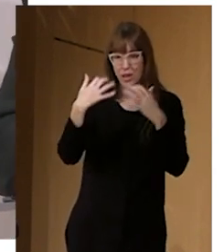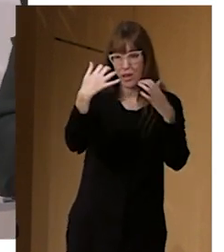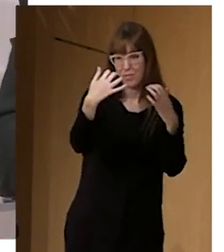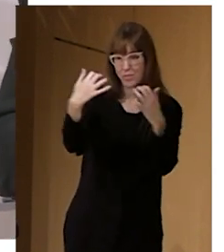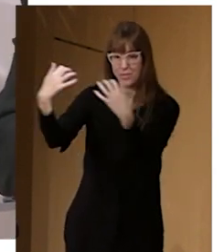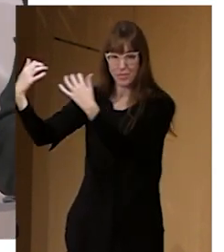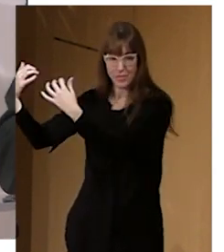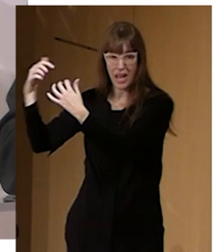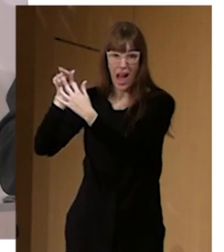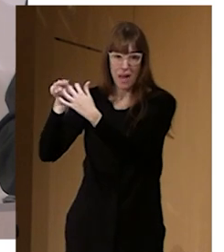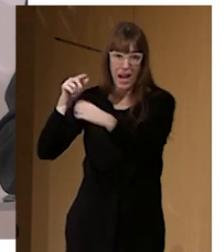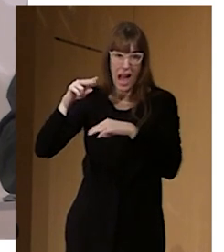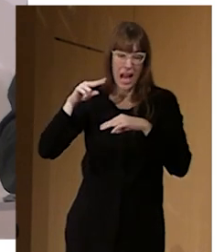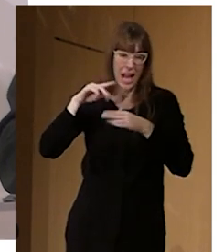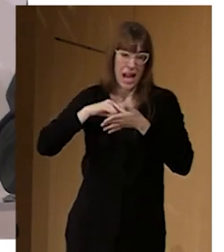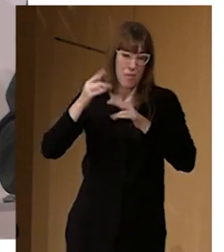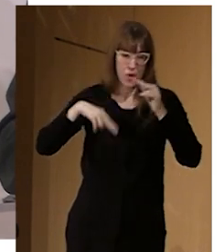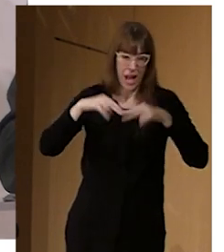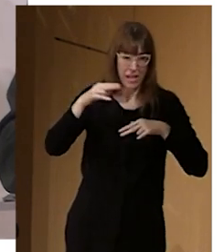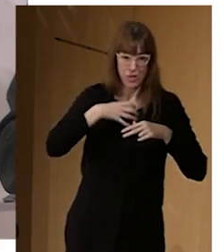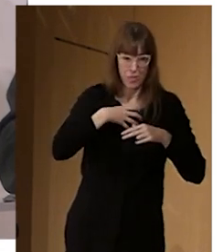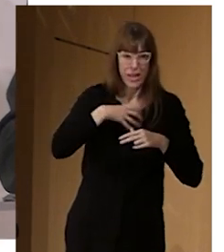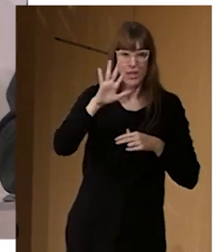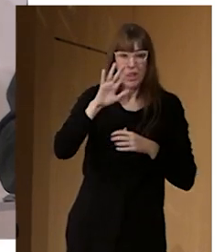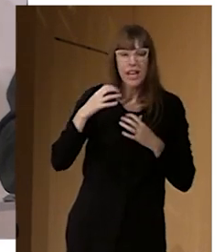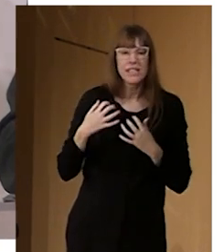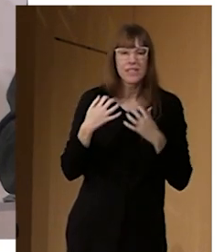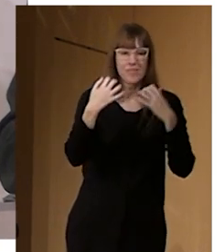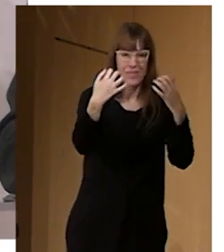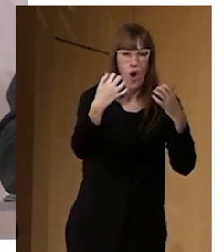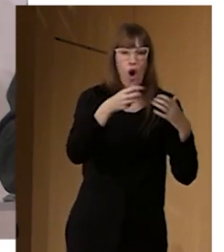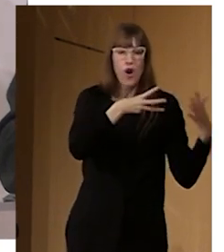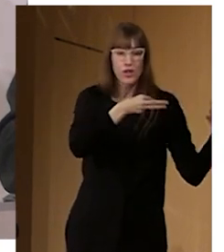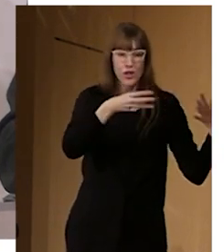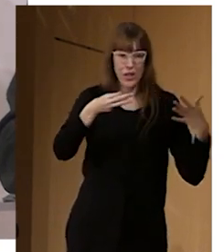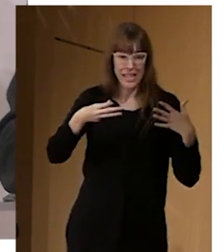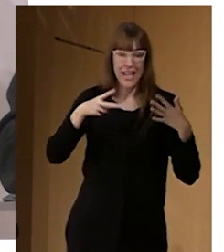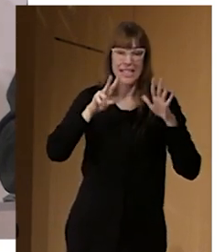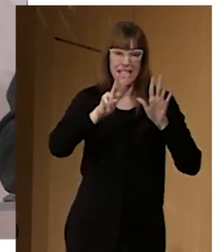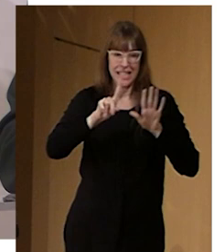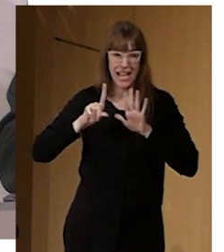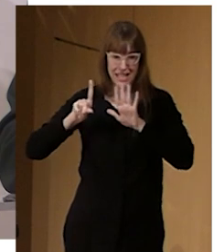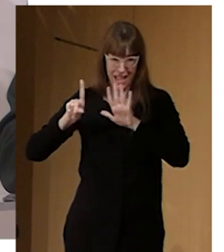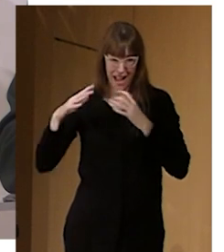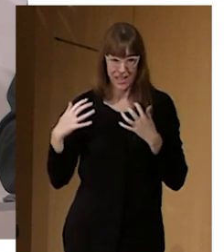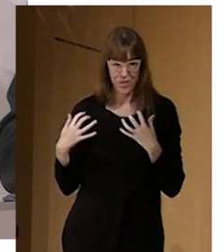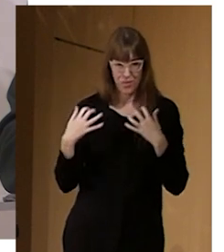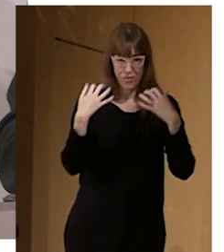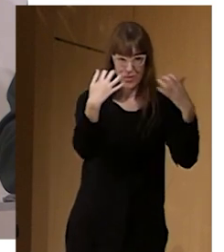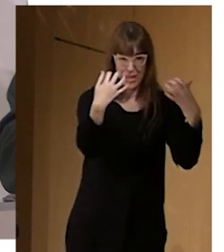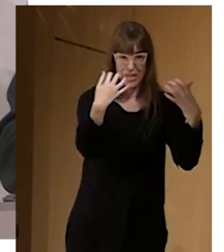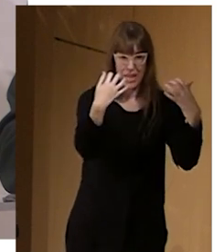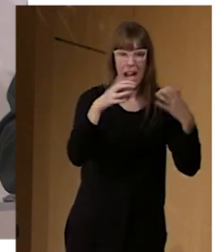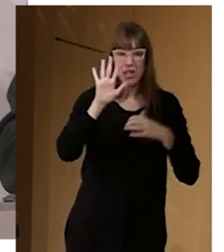tener 2336 butacas a 1876 Bueno pues además de que ha crecido el número de abonados en en en el ciclo